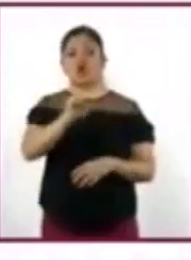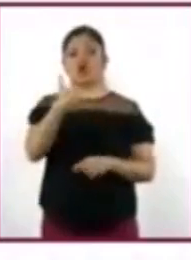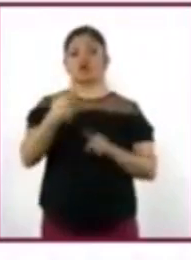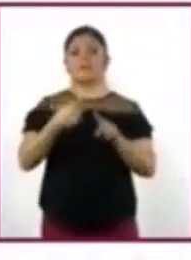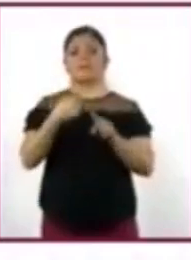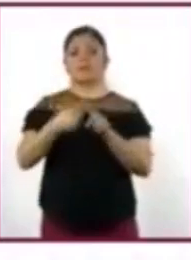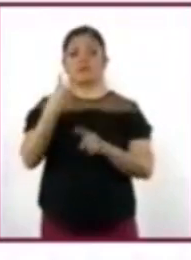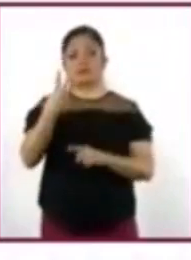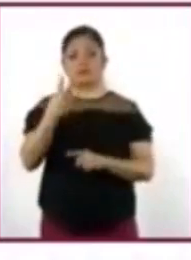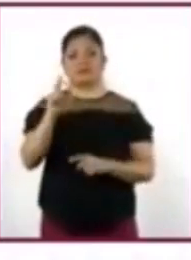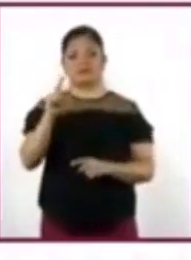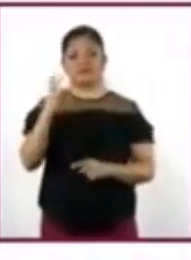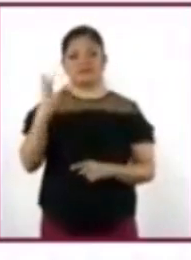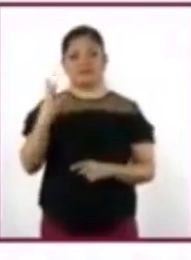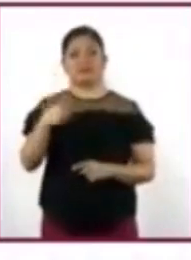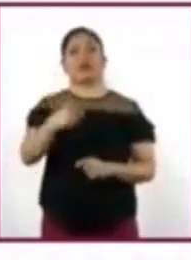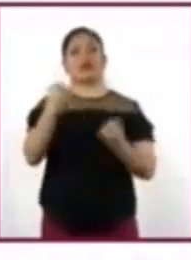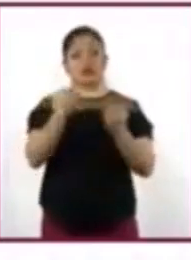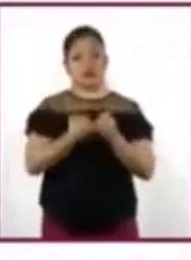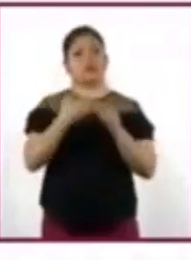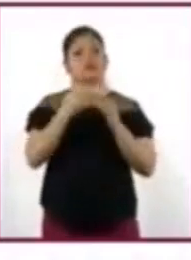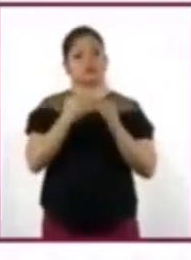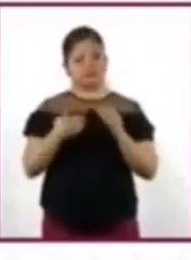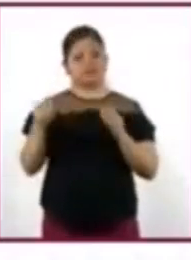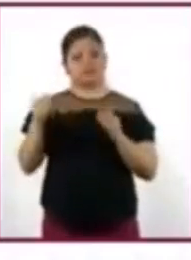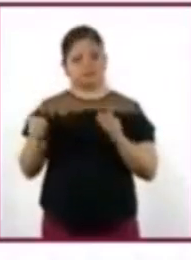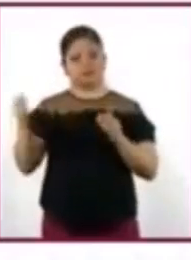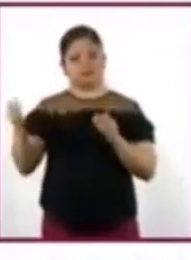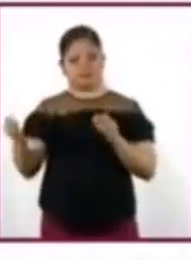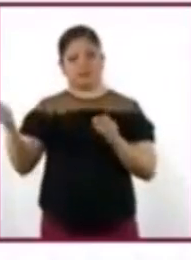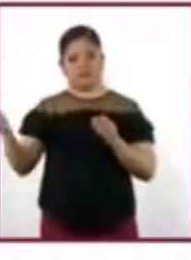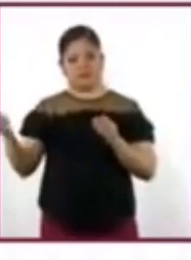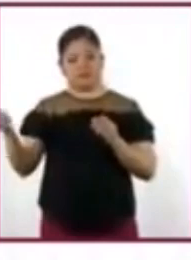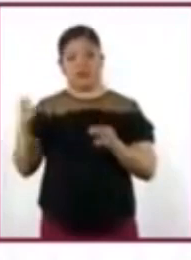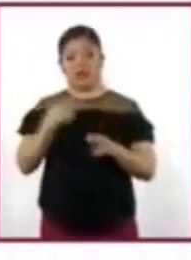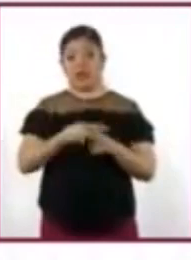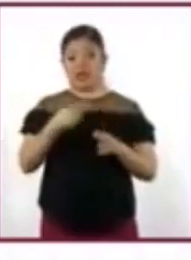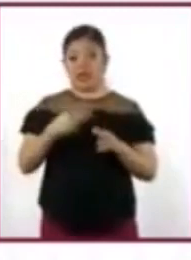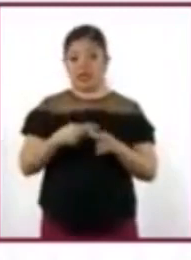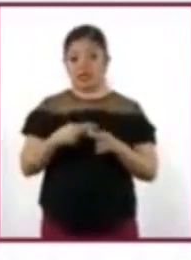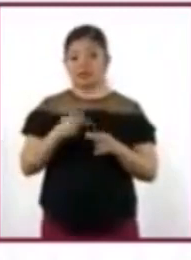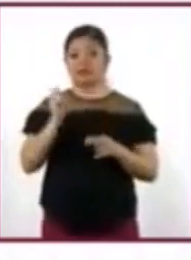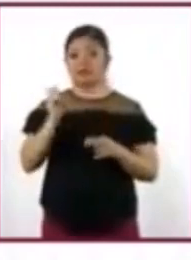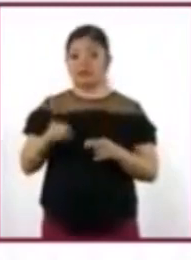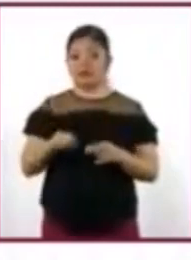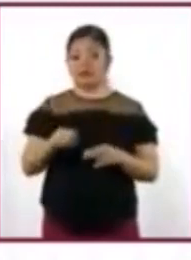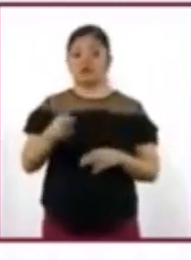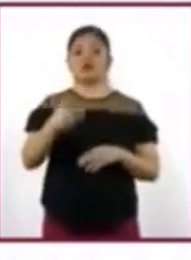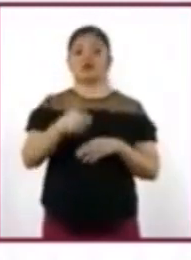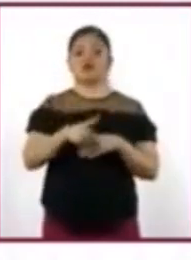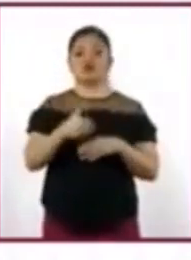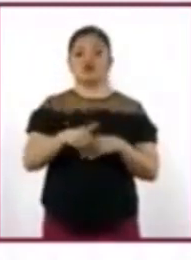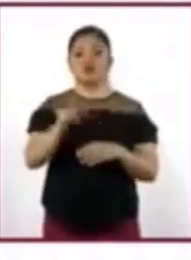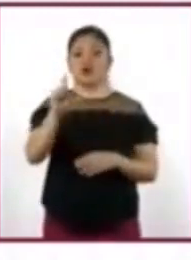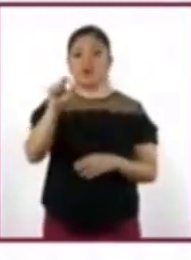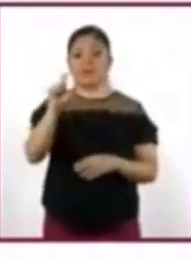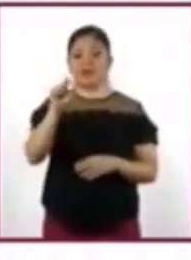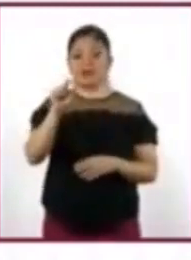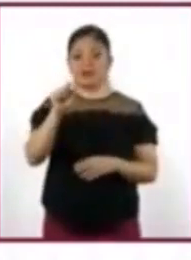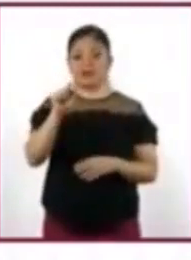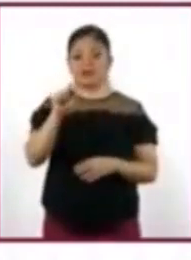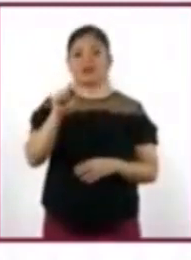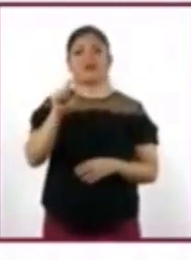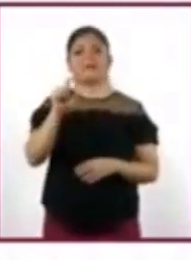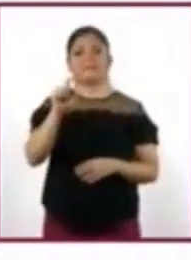a 33. Y así podemos seguir hasta obtener, por ejemplo, el término que ocupa el lugar 20,